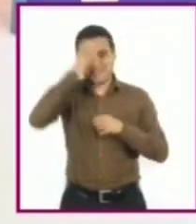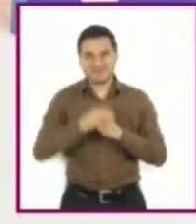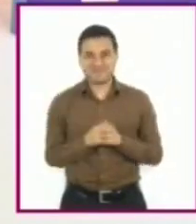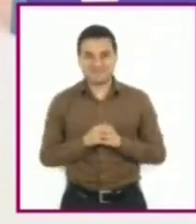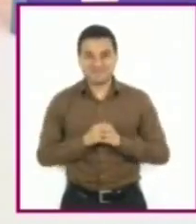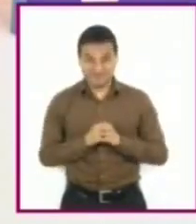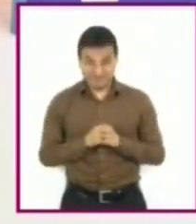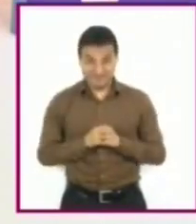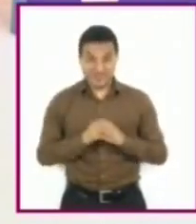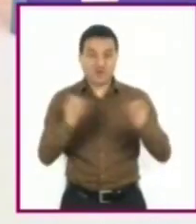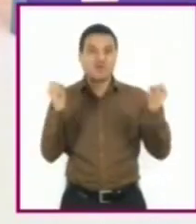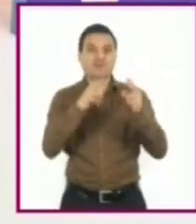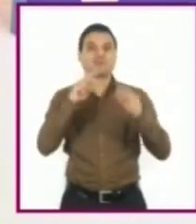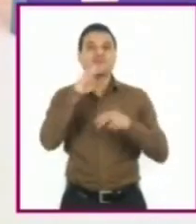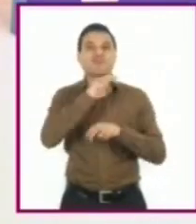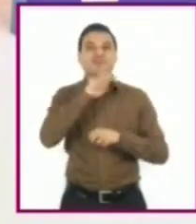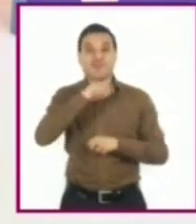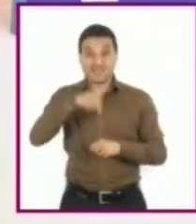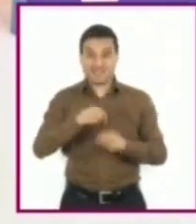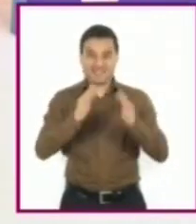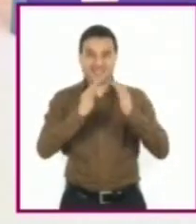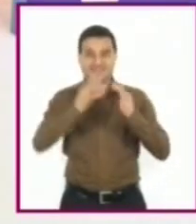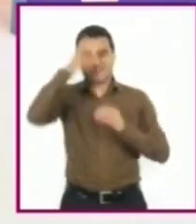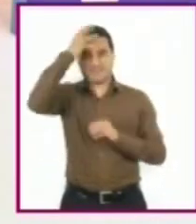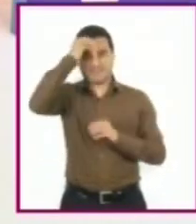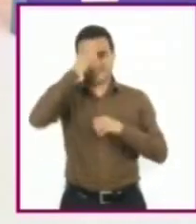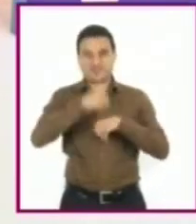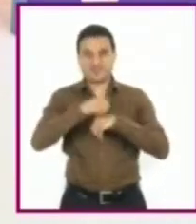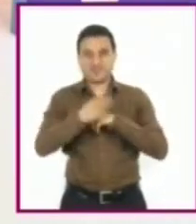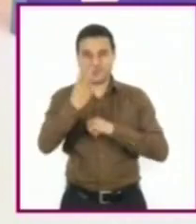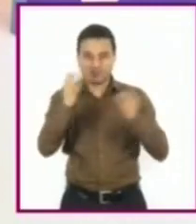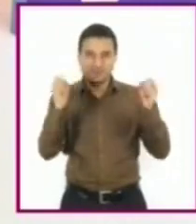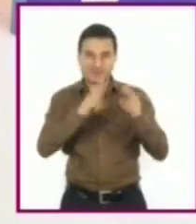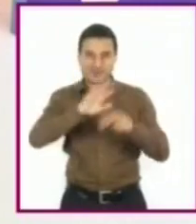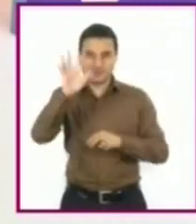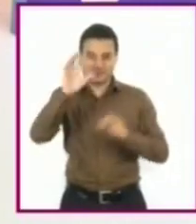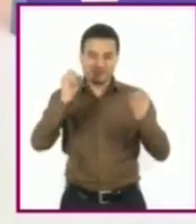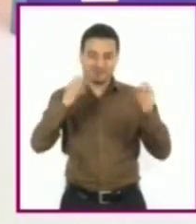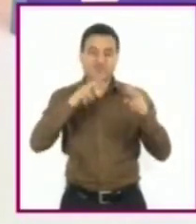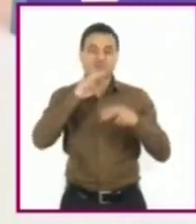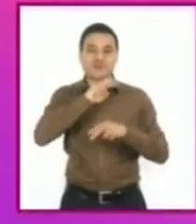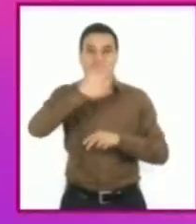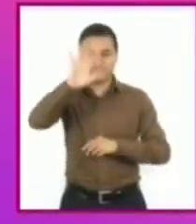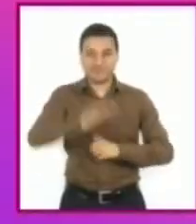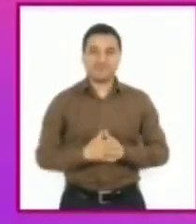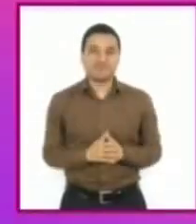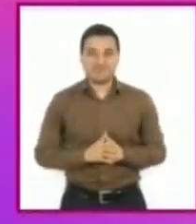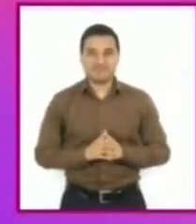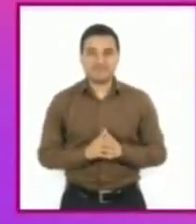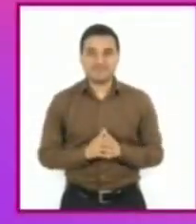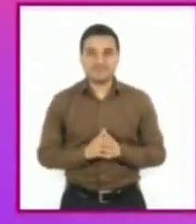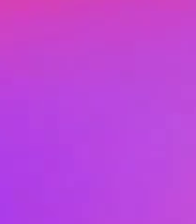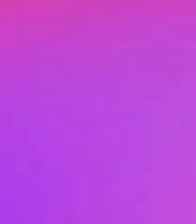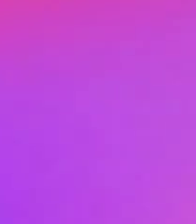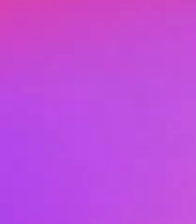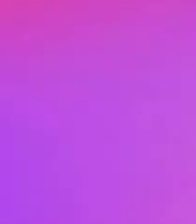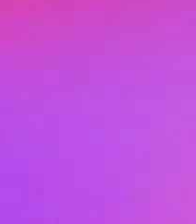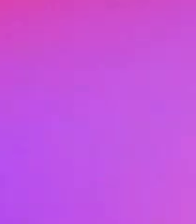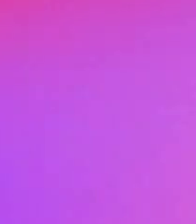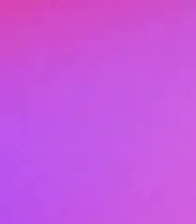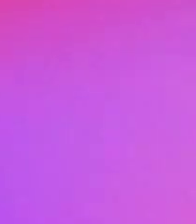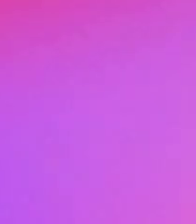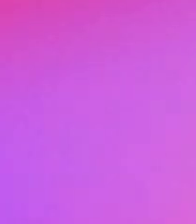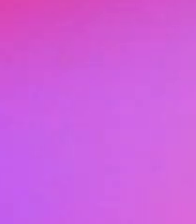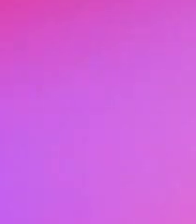descubrir. Así que nos vemos pronto en Aprende en Casa 2. ¡Hasta la próxima! Si tienes dudas o necesitas